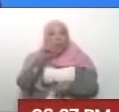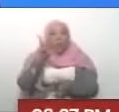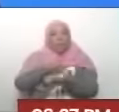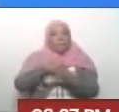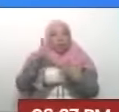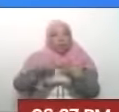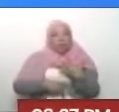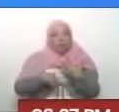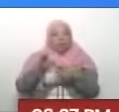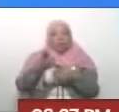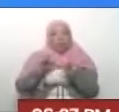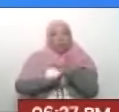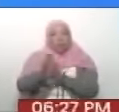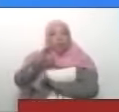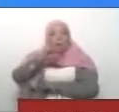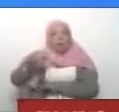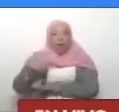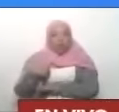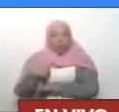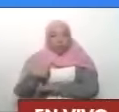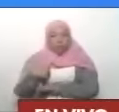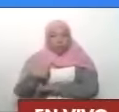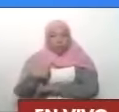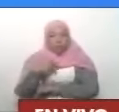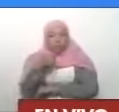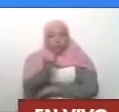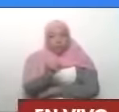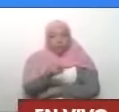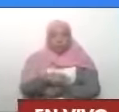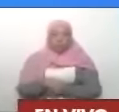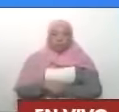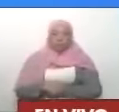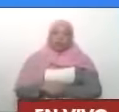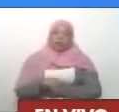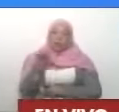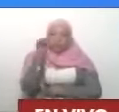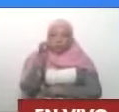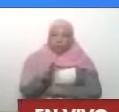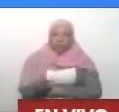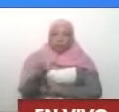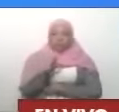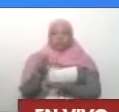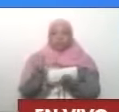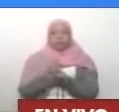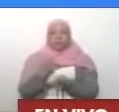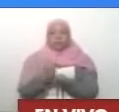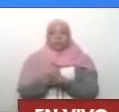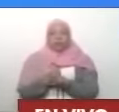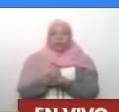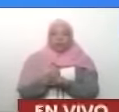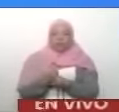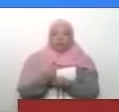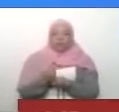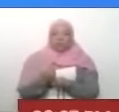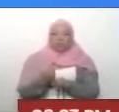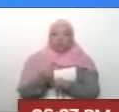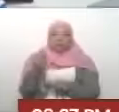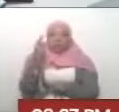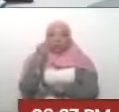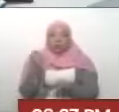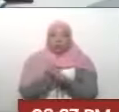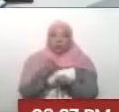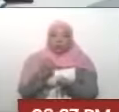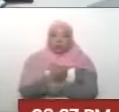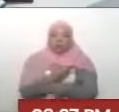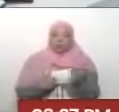comunes, con una fuerza espiritual como tenemos. Somos pueblo. Es lo que nos tiene triunfando y resistiendo,